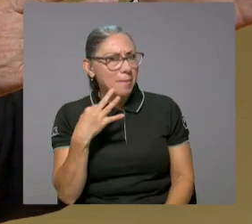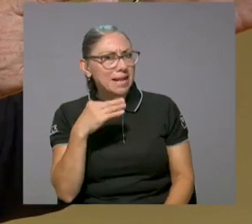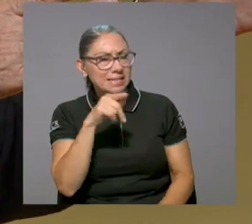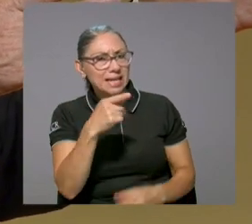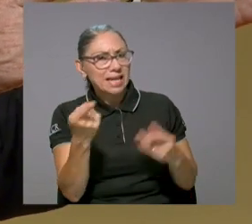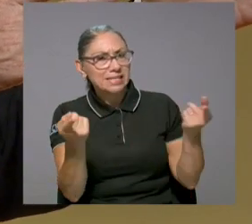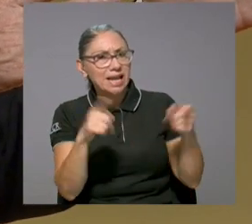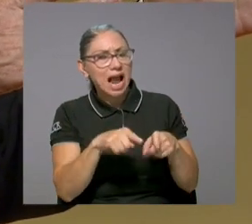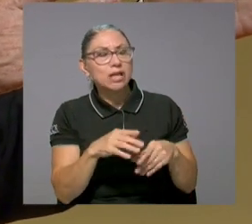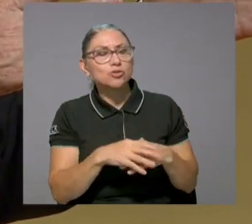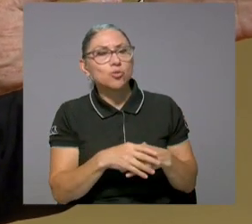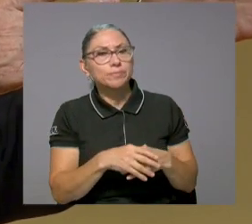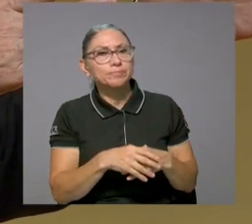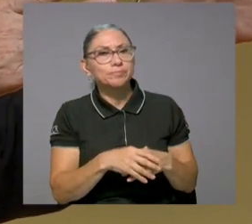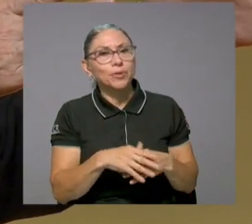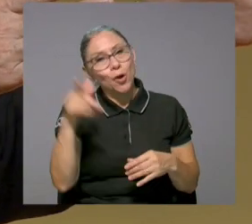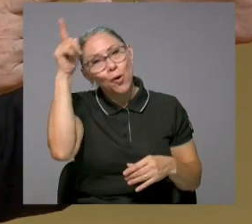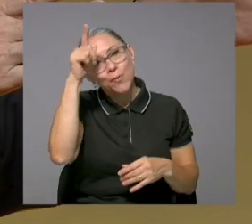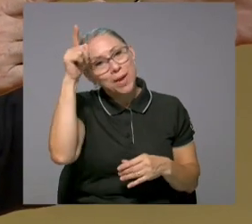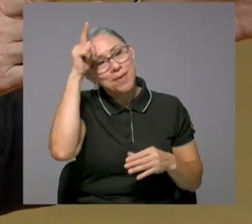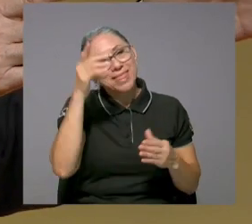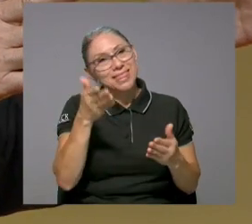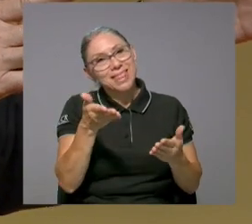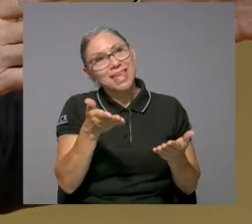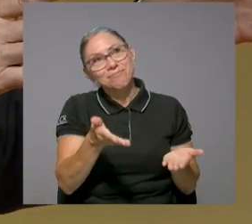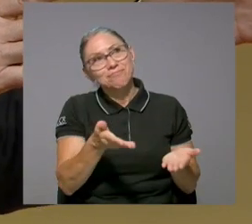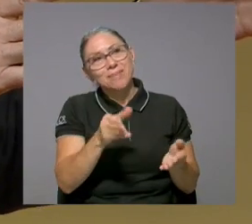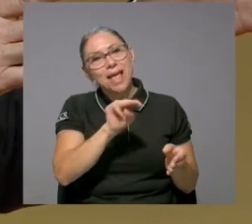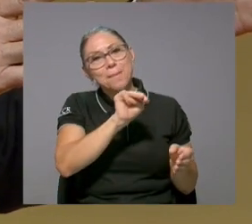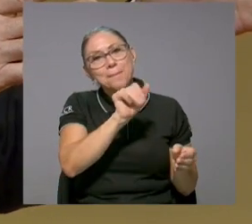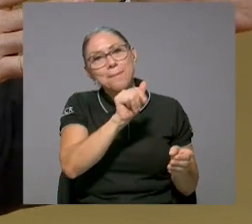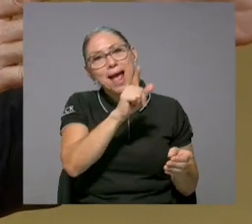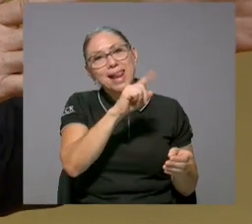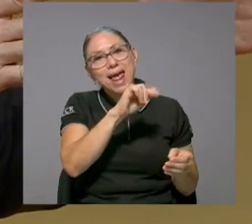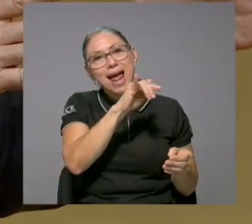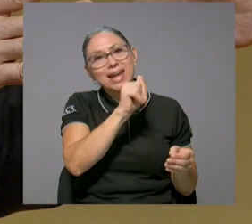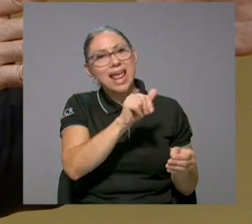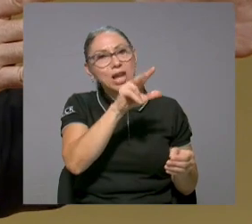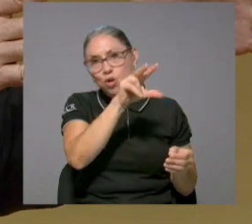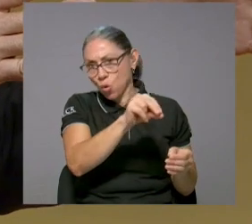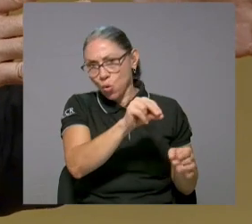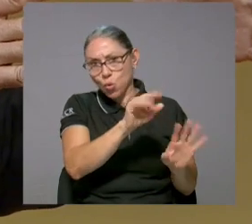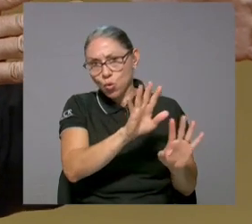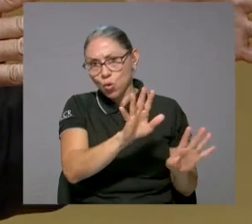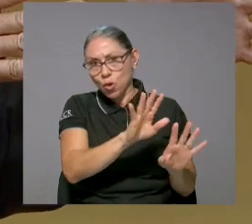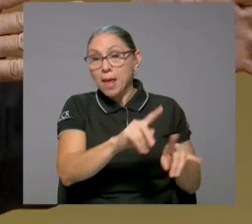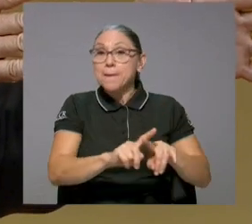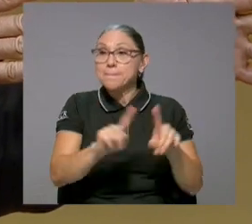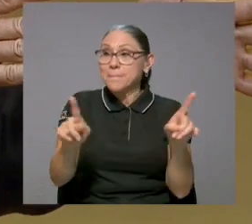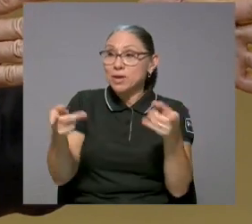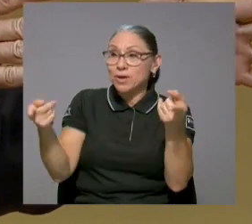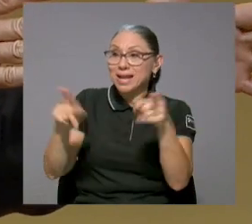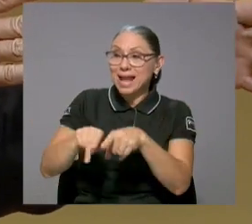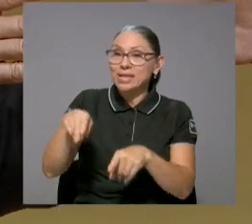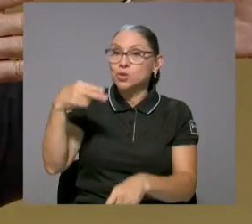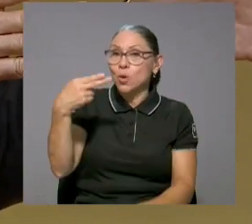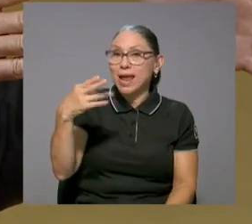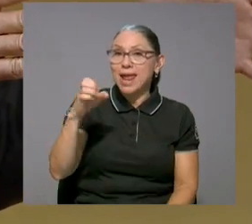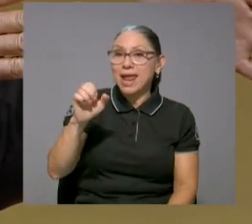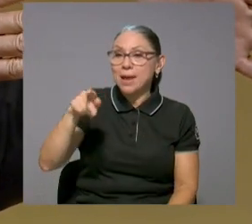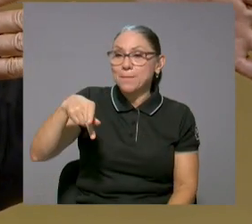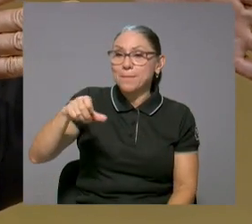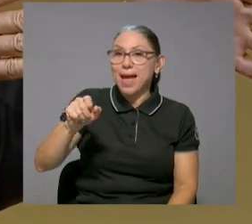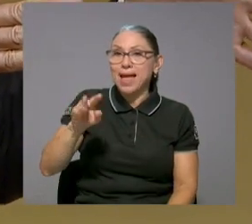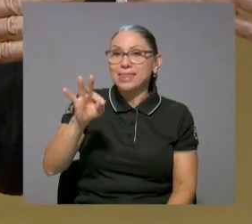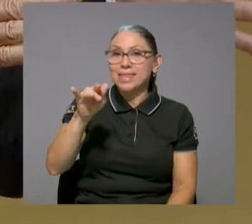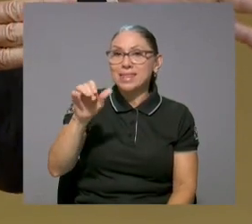ni en el caso de la malaria no, si le entendí bien, pero en el caso de hepatitis